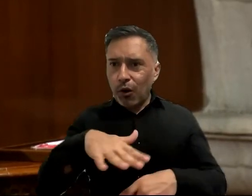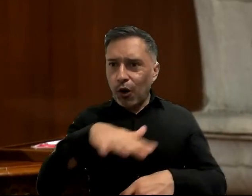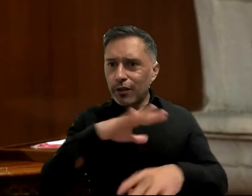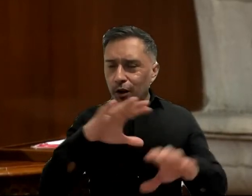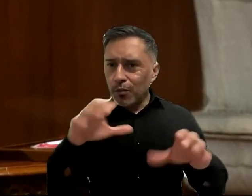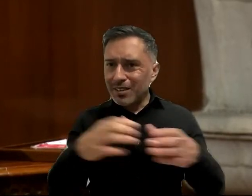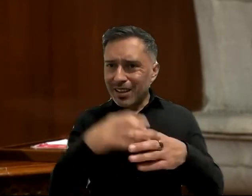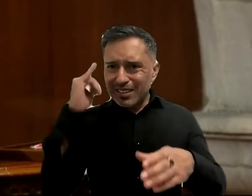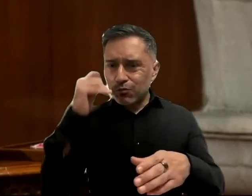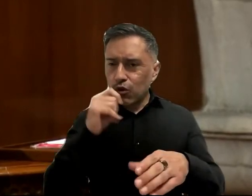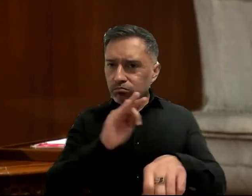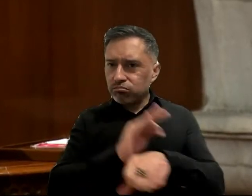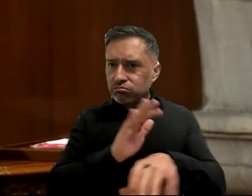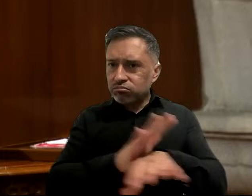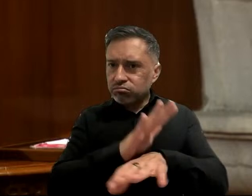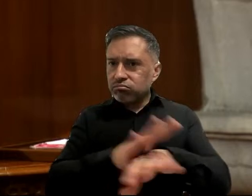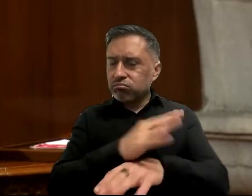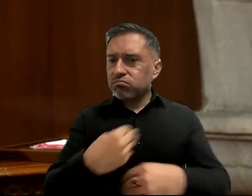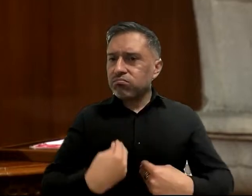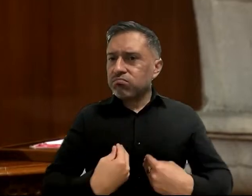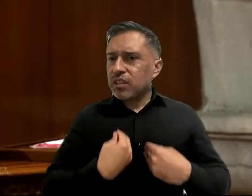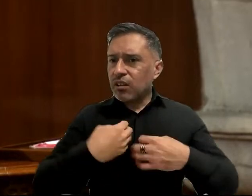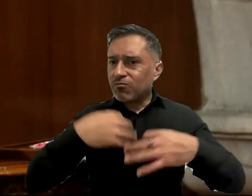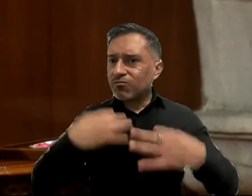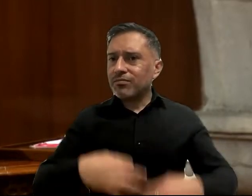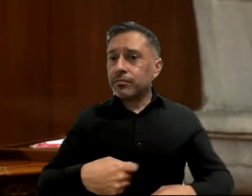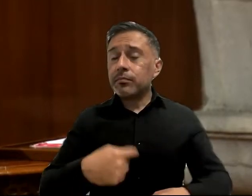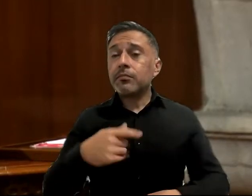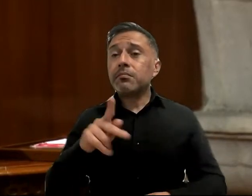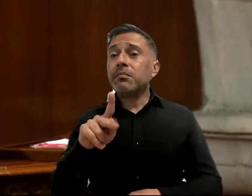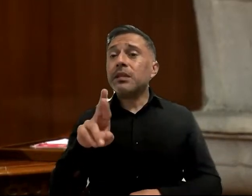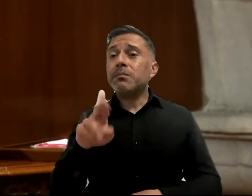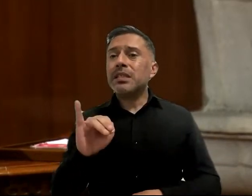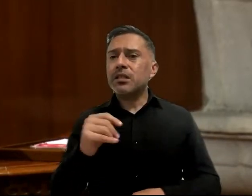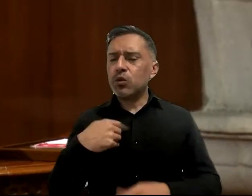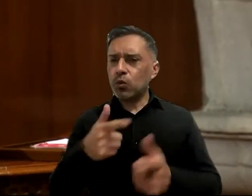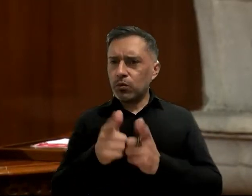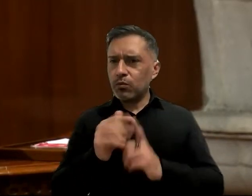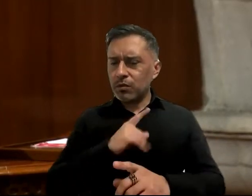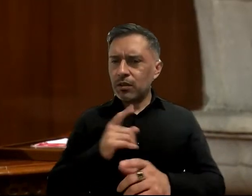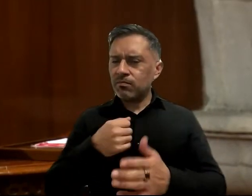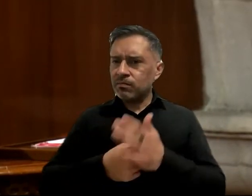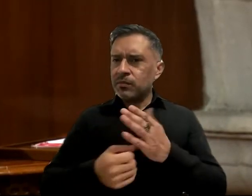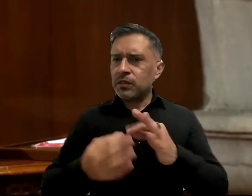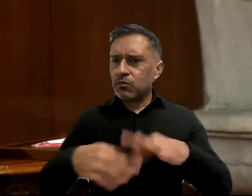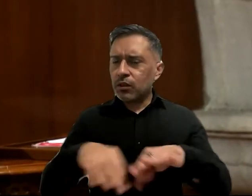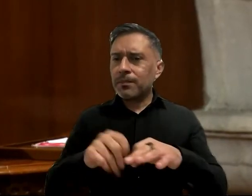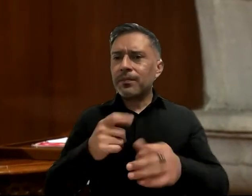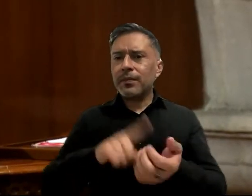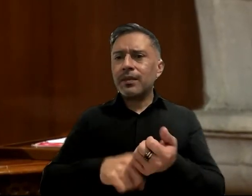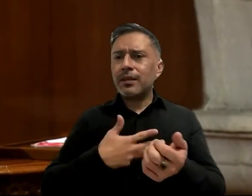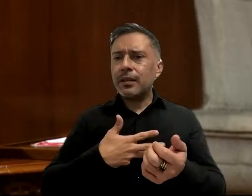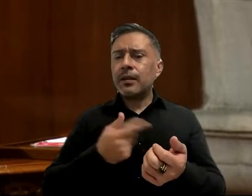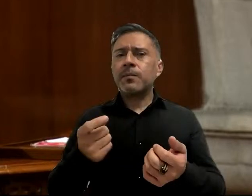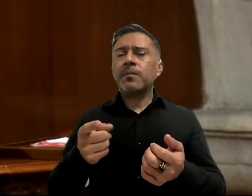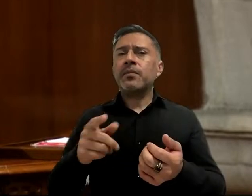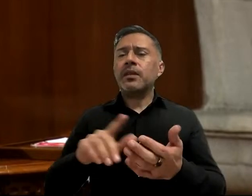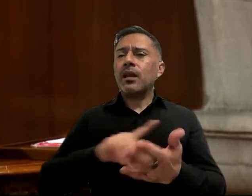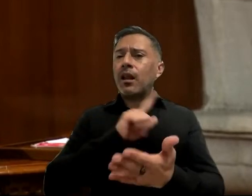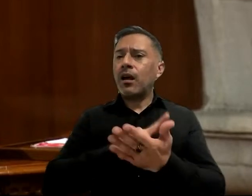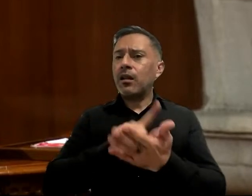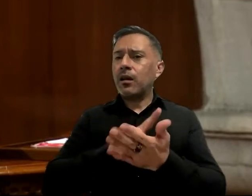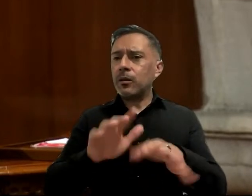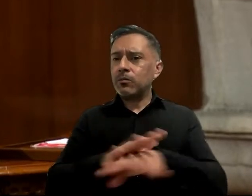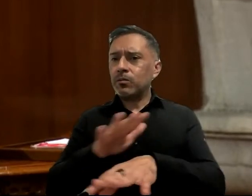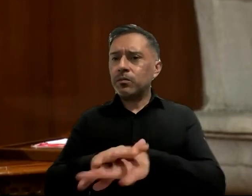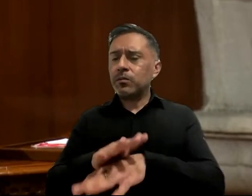comunidades indígenas. En el PRI reconocemos la trascendencia de impulsar el seguimiento de las determinaciones de la legislatura,